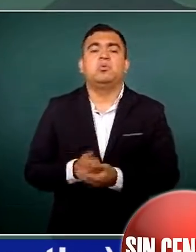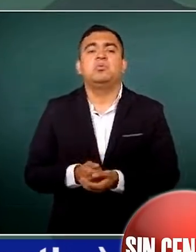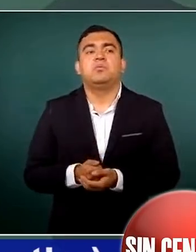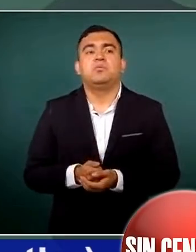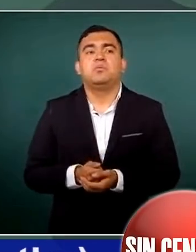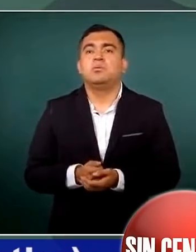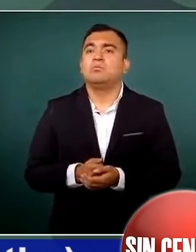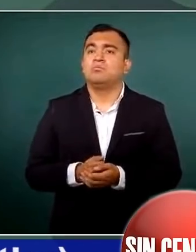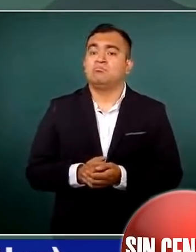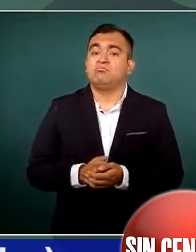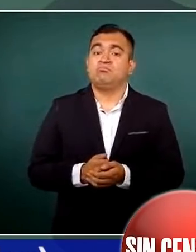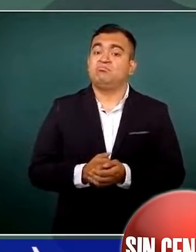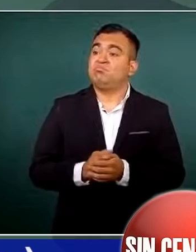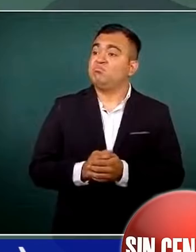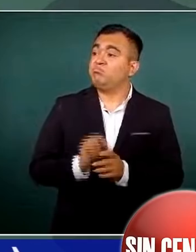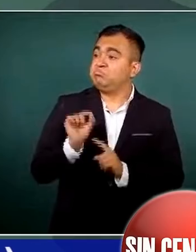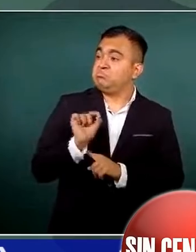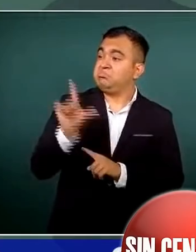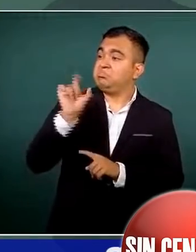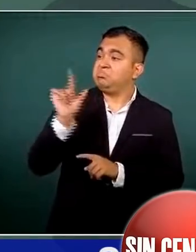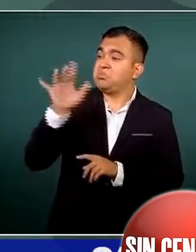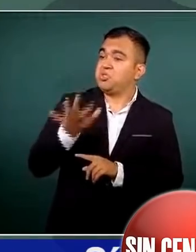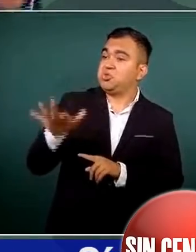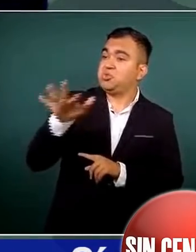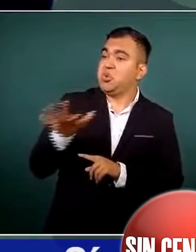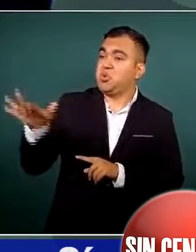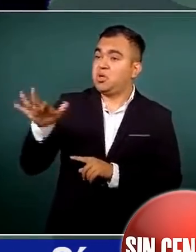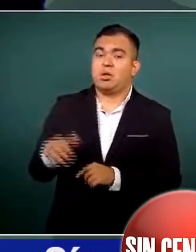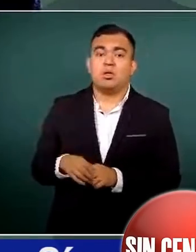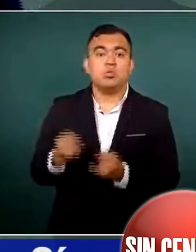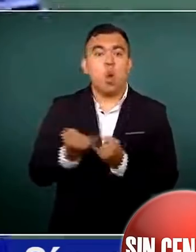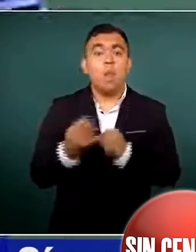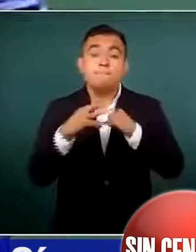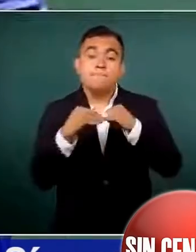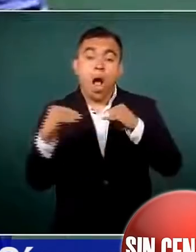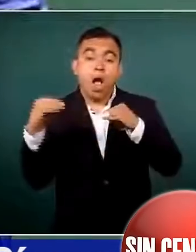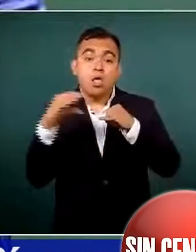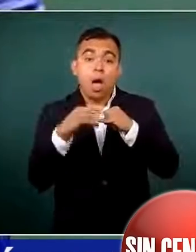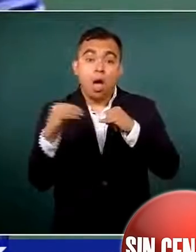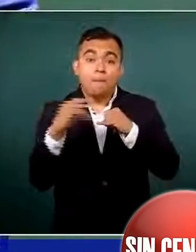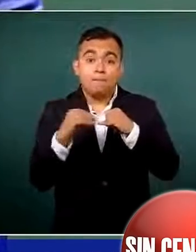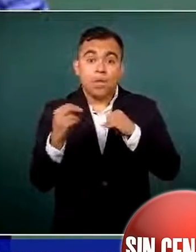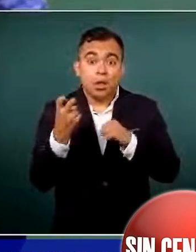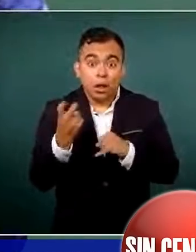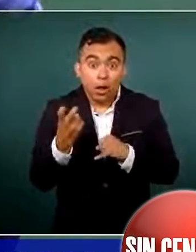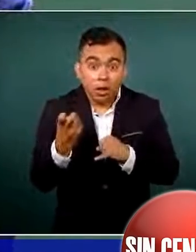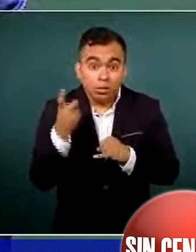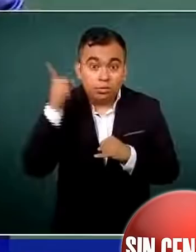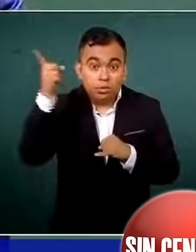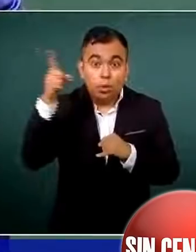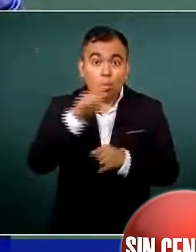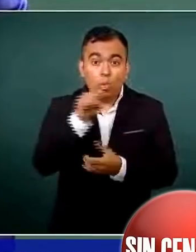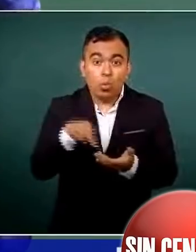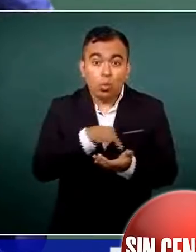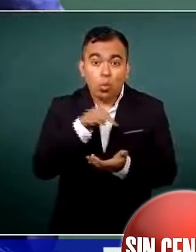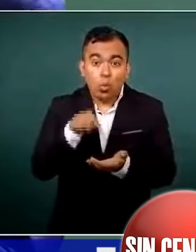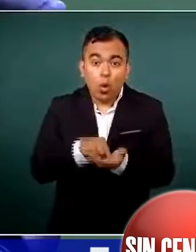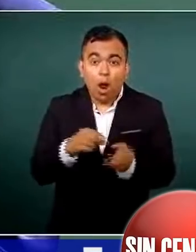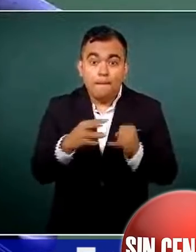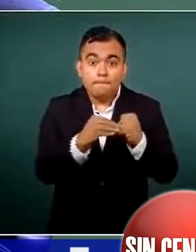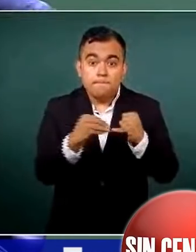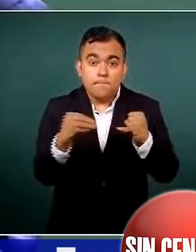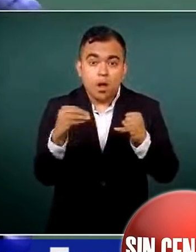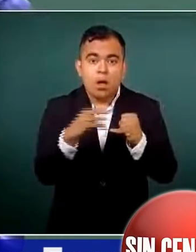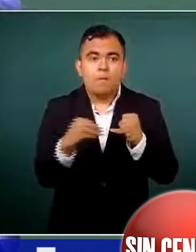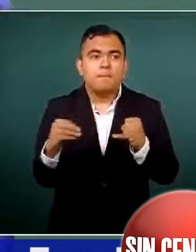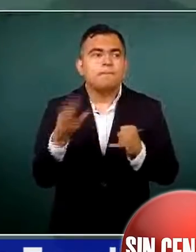las zonas más exclusivas, en Miami. Eso de Miami era como tener